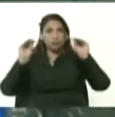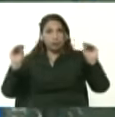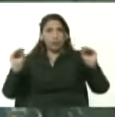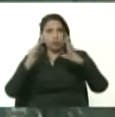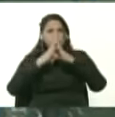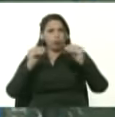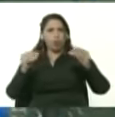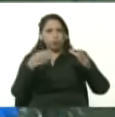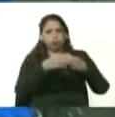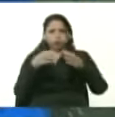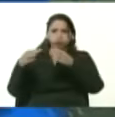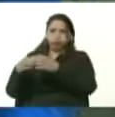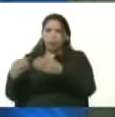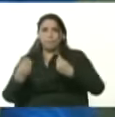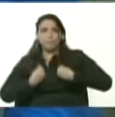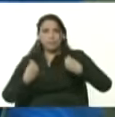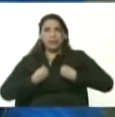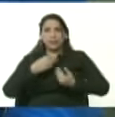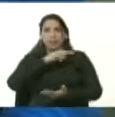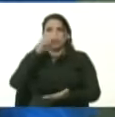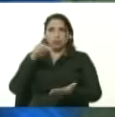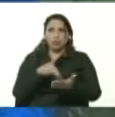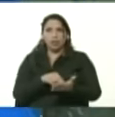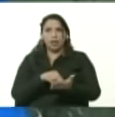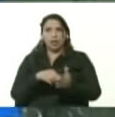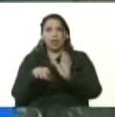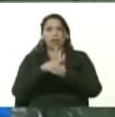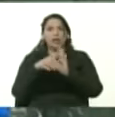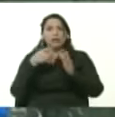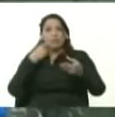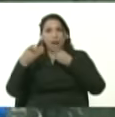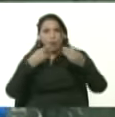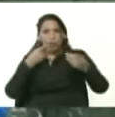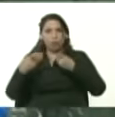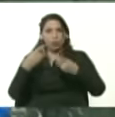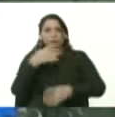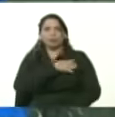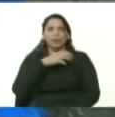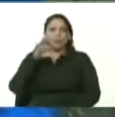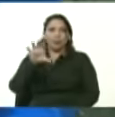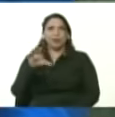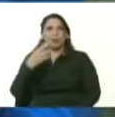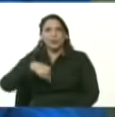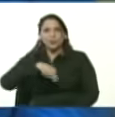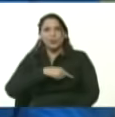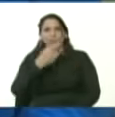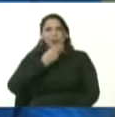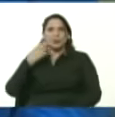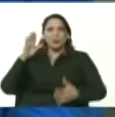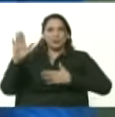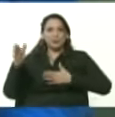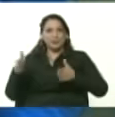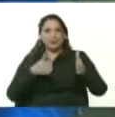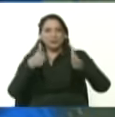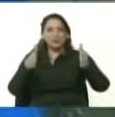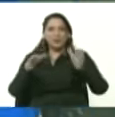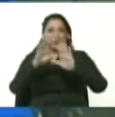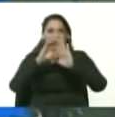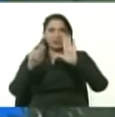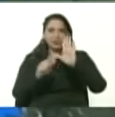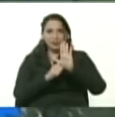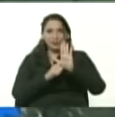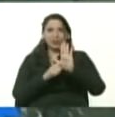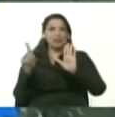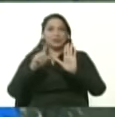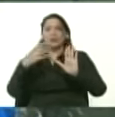todos los sectores de la vida nacional a un diálogo soberano. Nuestro compromiso con las vías constitucionales es